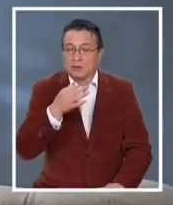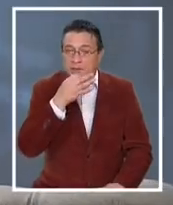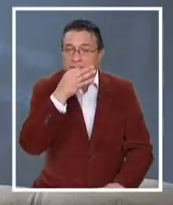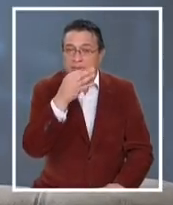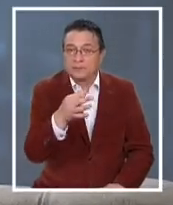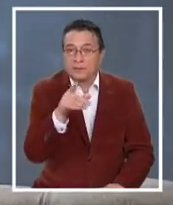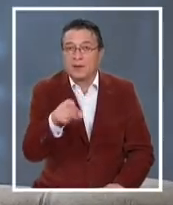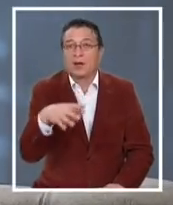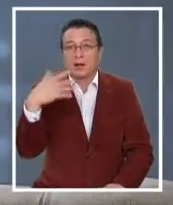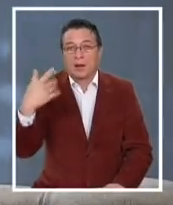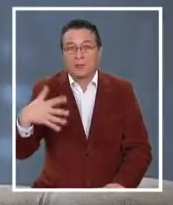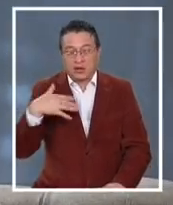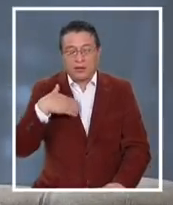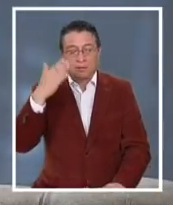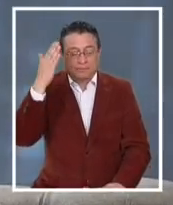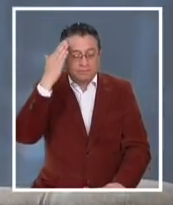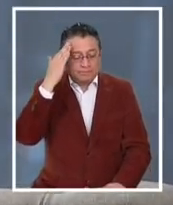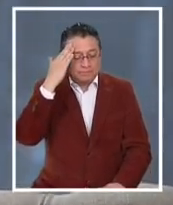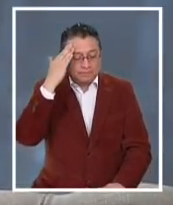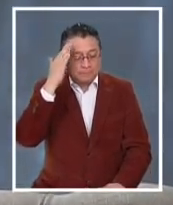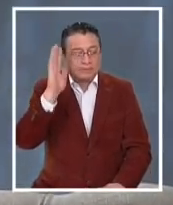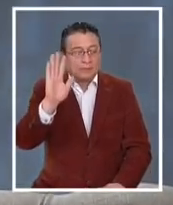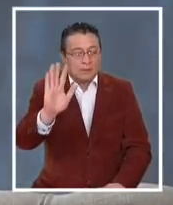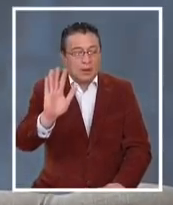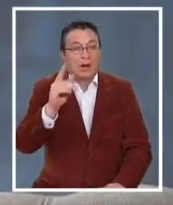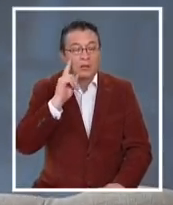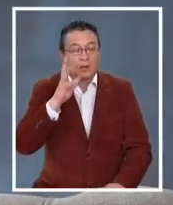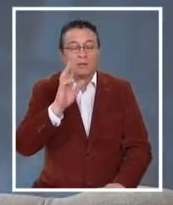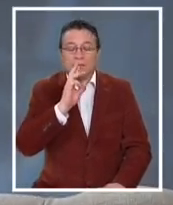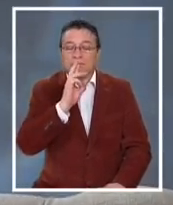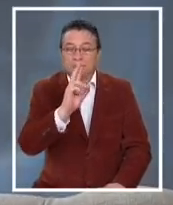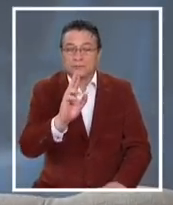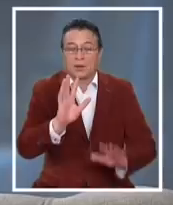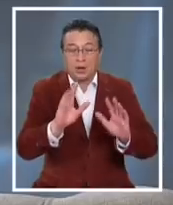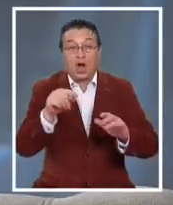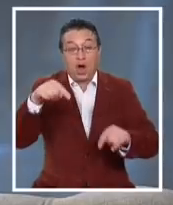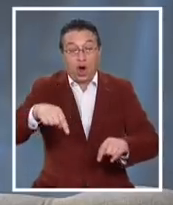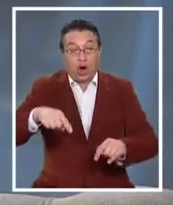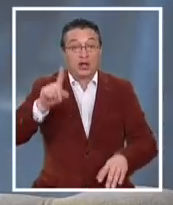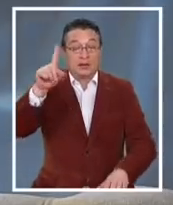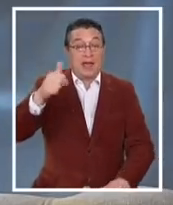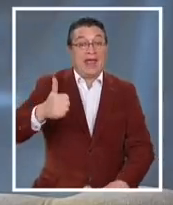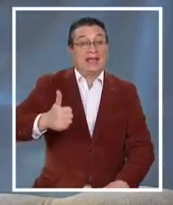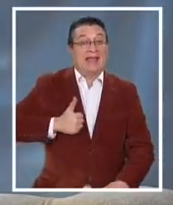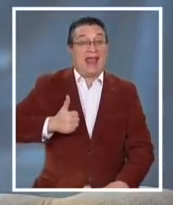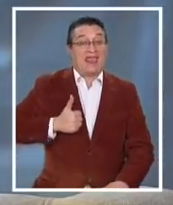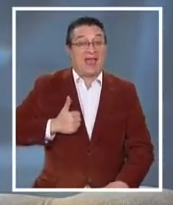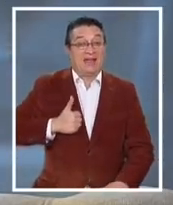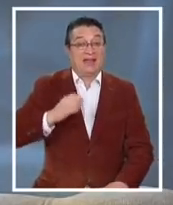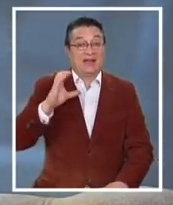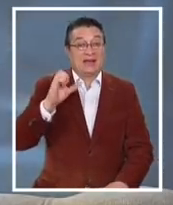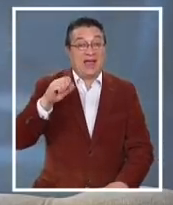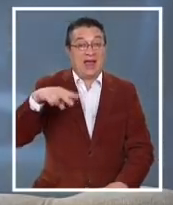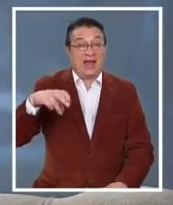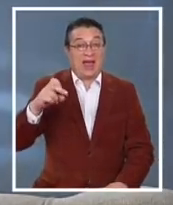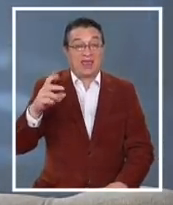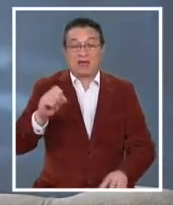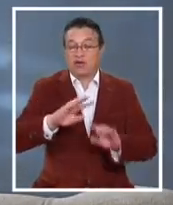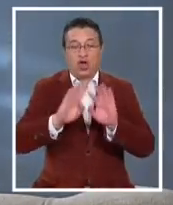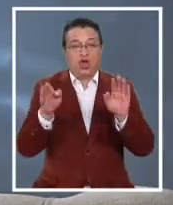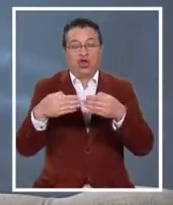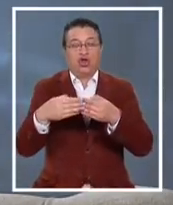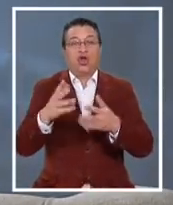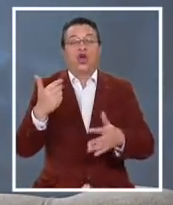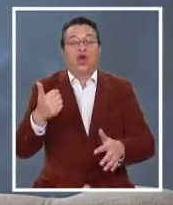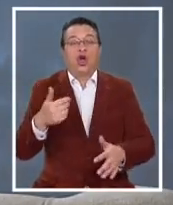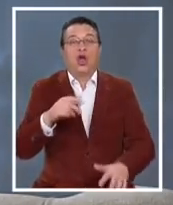importante tenernos misericordia. Y perdona que parta así la respuesta. Hoy Canadá está cerrando lockdown en toda la zona de Toronto